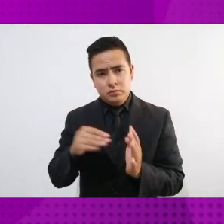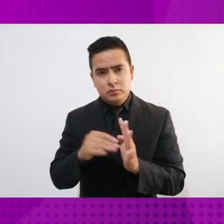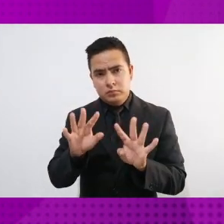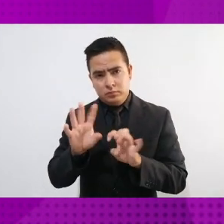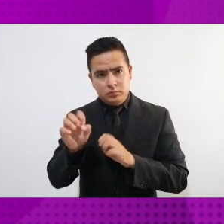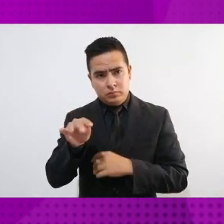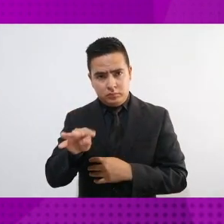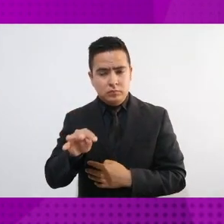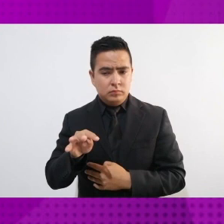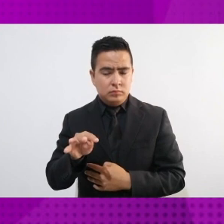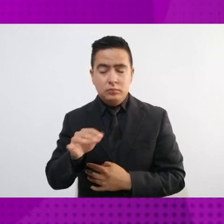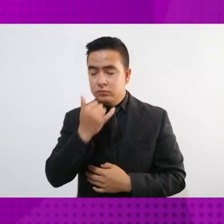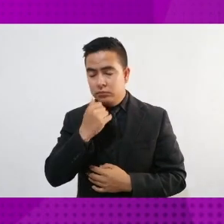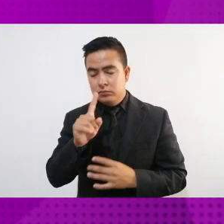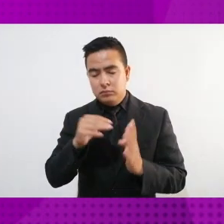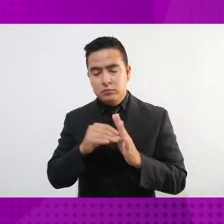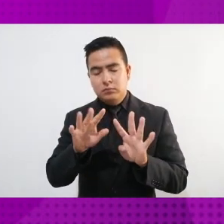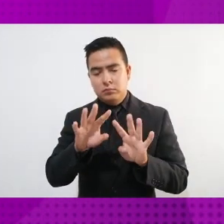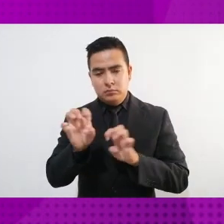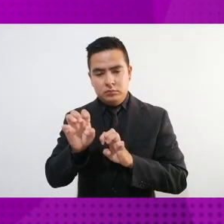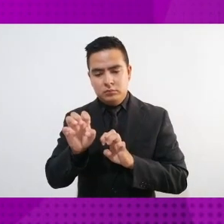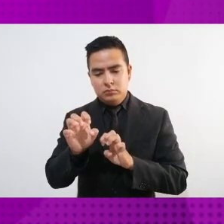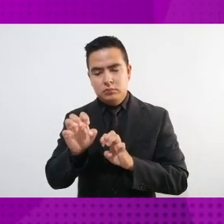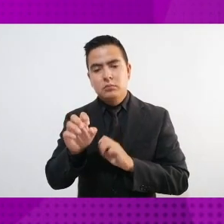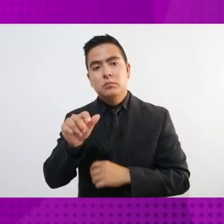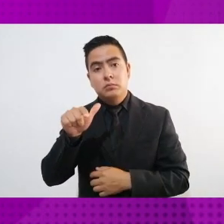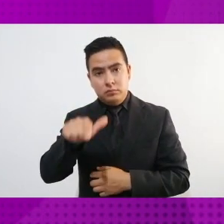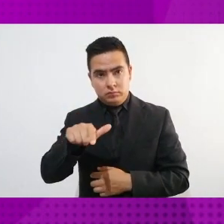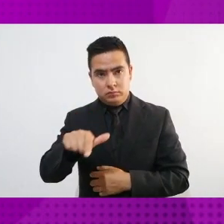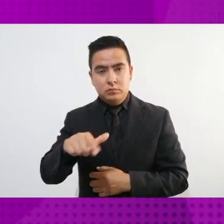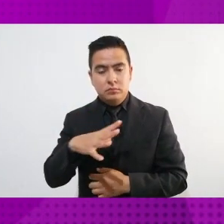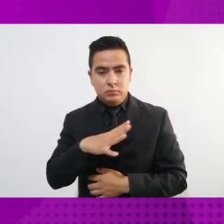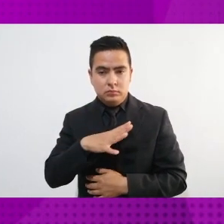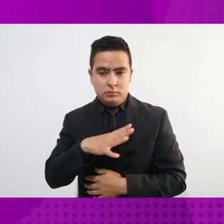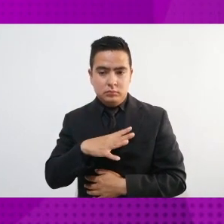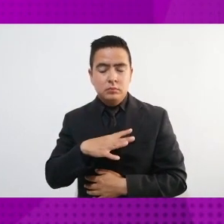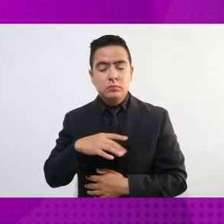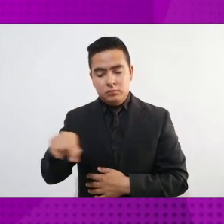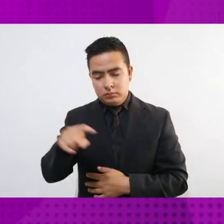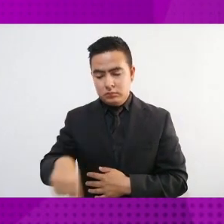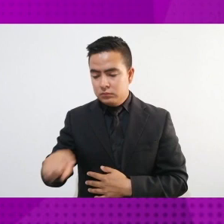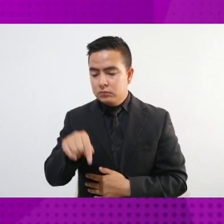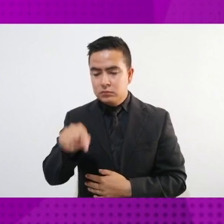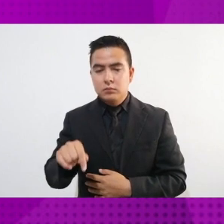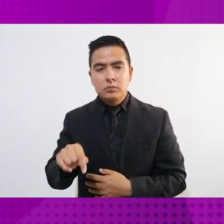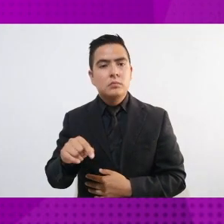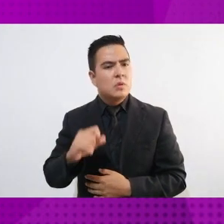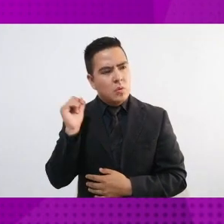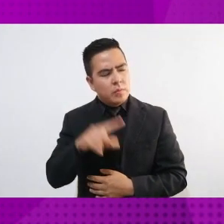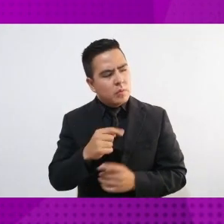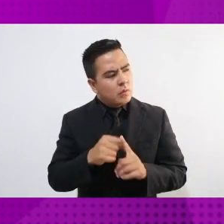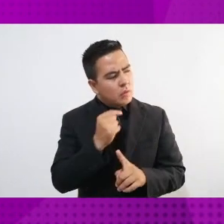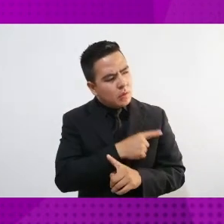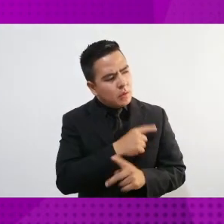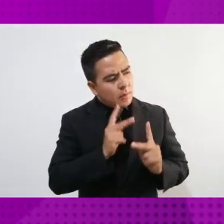1917, que es la constitución que nos rige hoy, es una constitución que está anclada en esa tradición democrática,